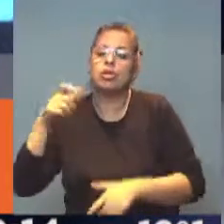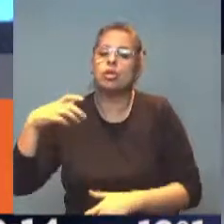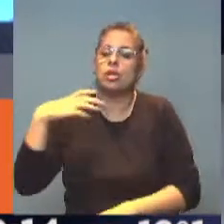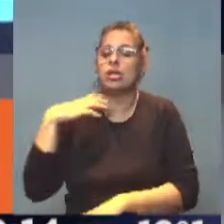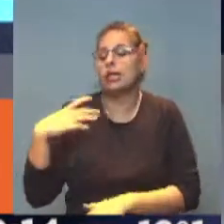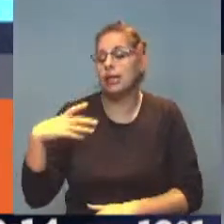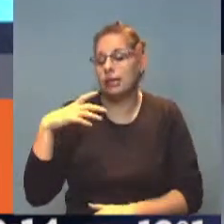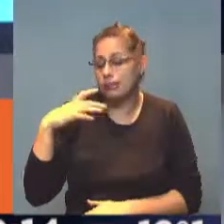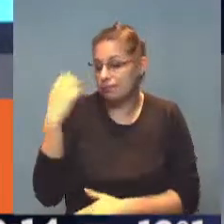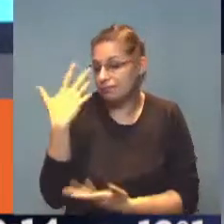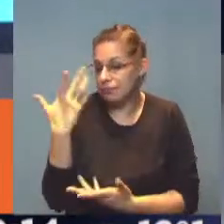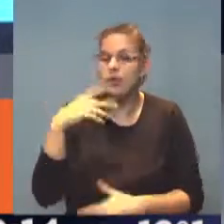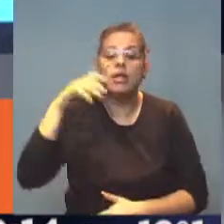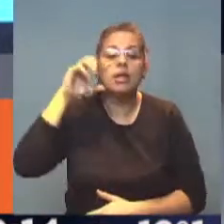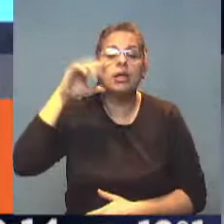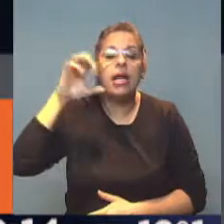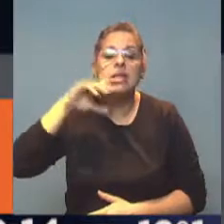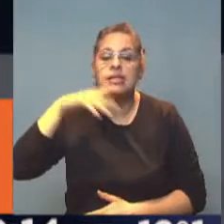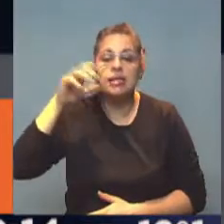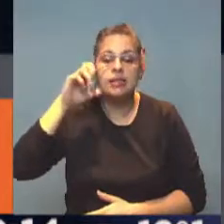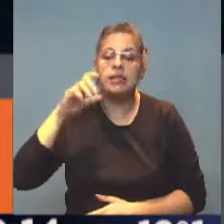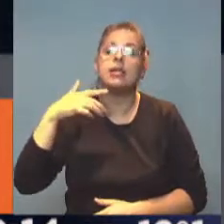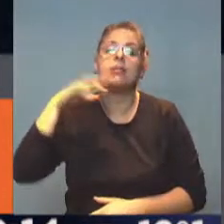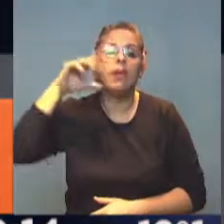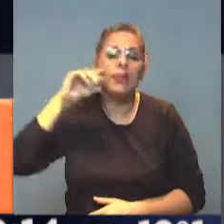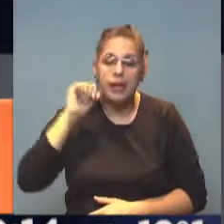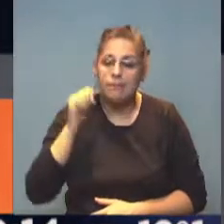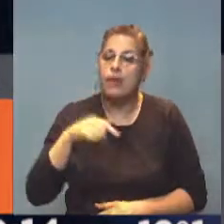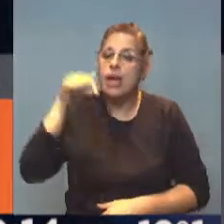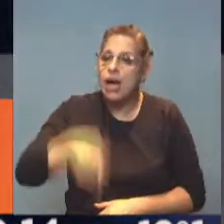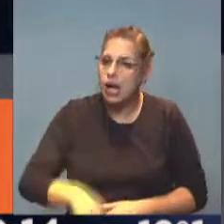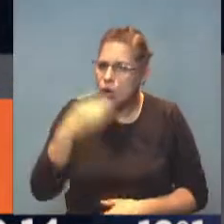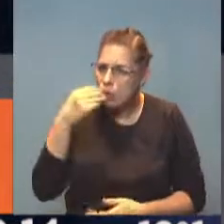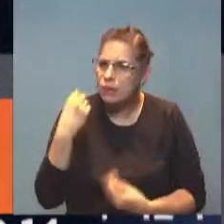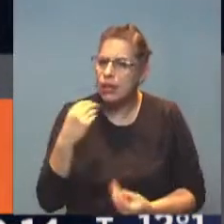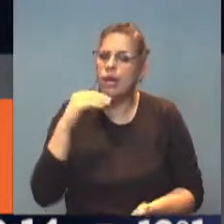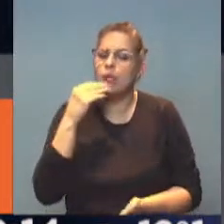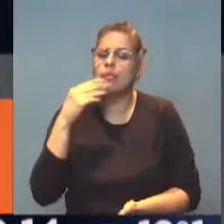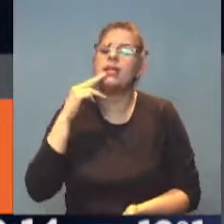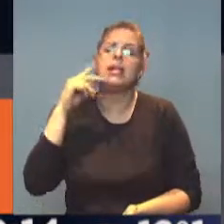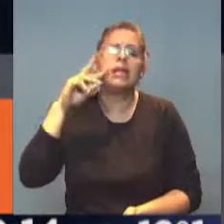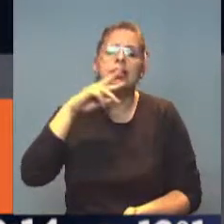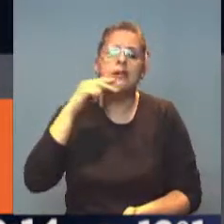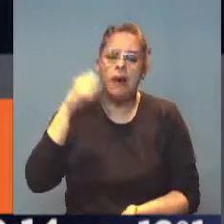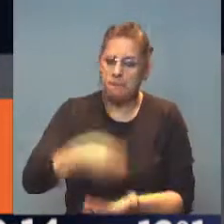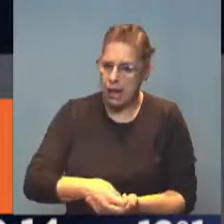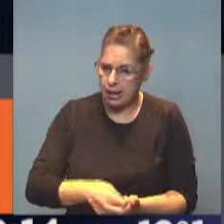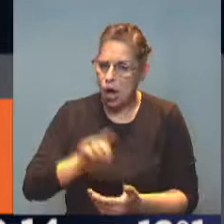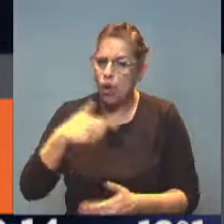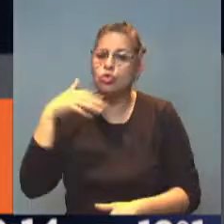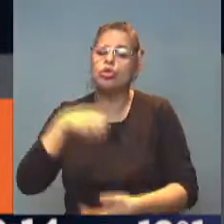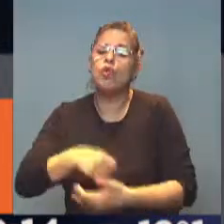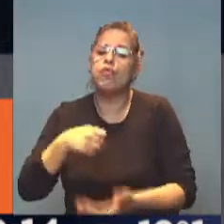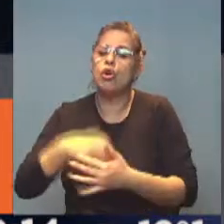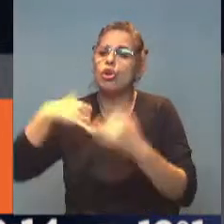argentina para comer se pague y va y que los fondos de inversión que vienen de afuera de la argentina no paguen